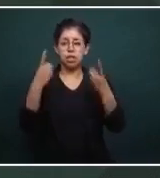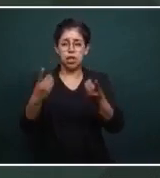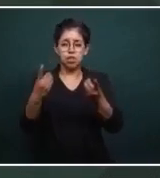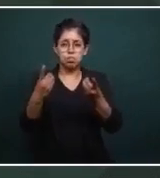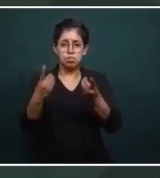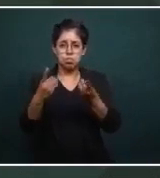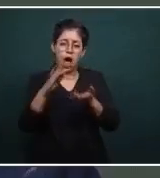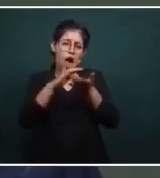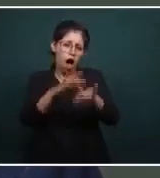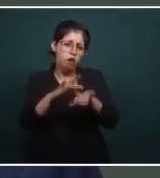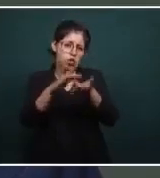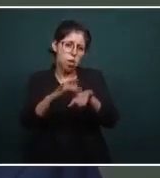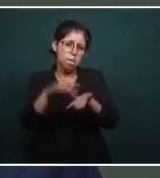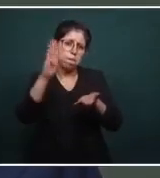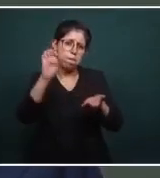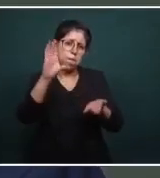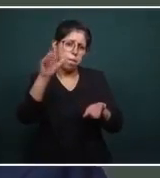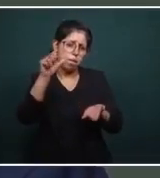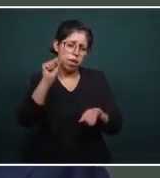estímulos, becas.